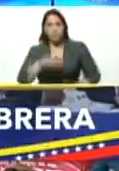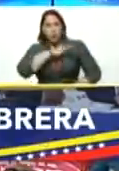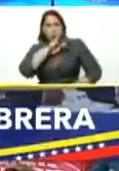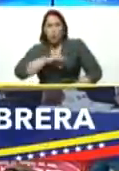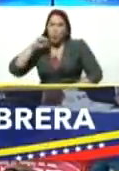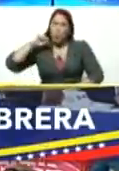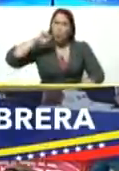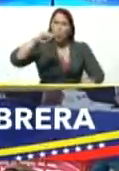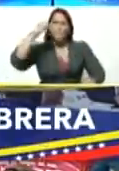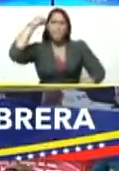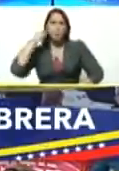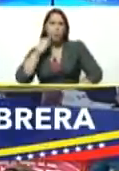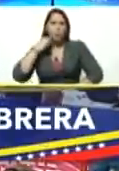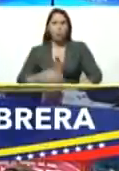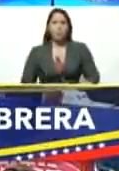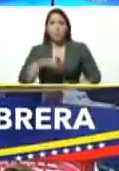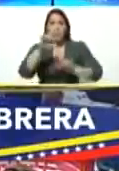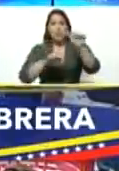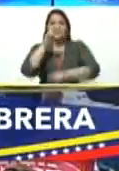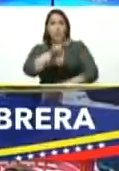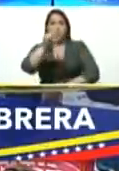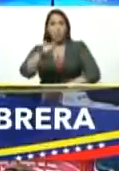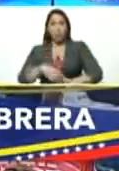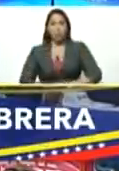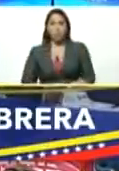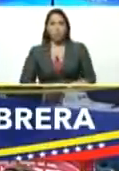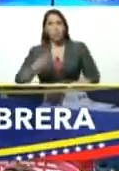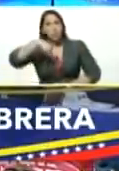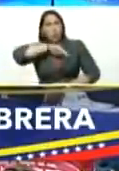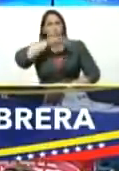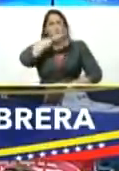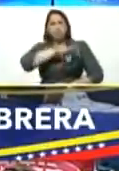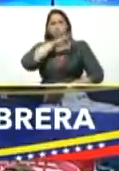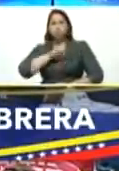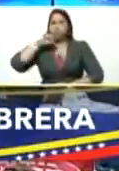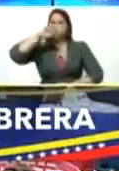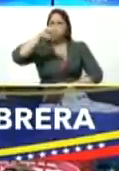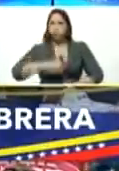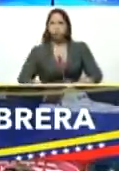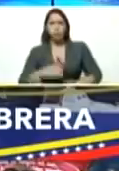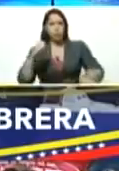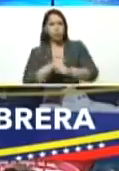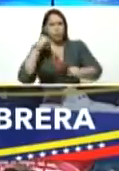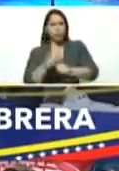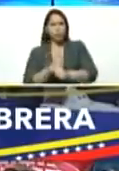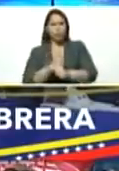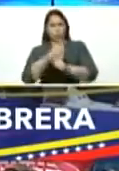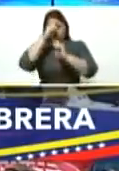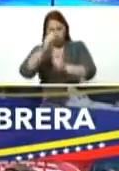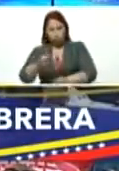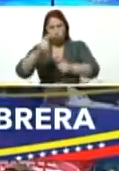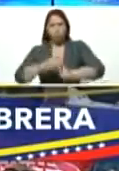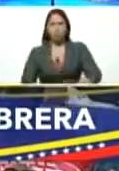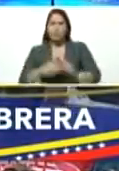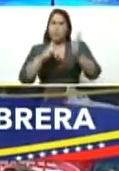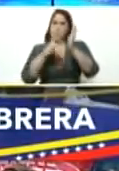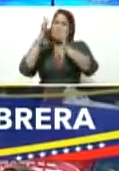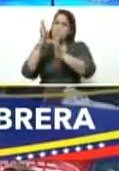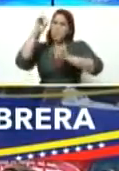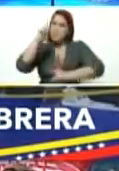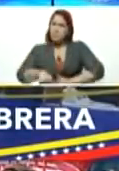bolivariano del siglo 21 nuestro socialismo obrerista cristiano